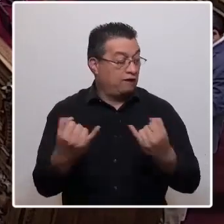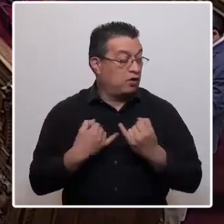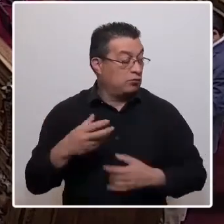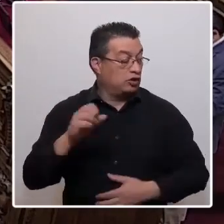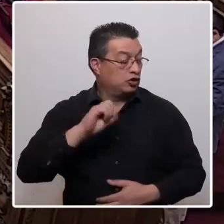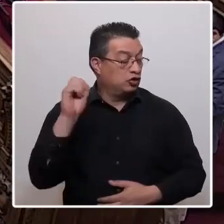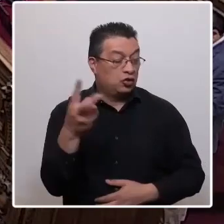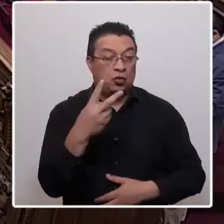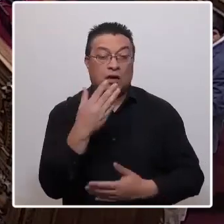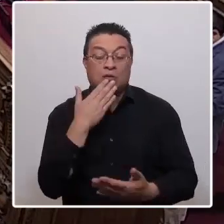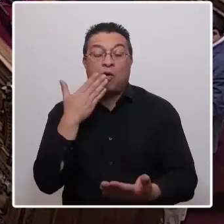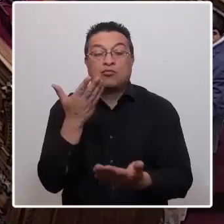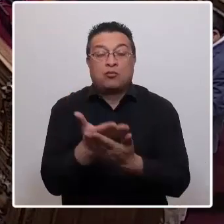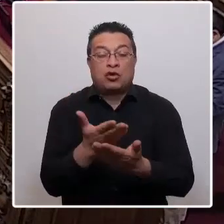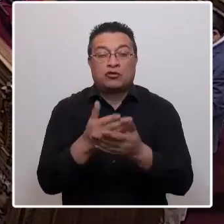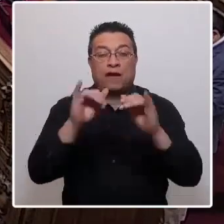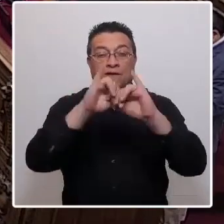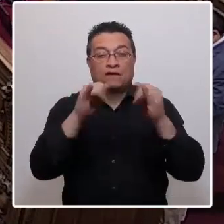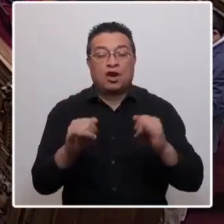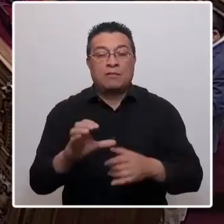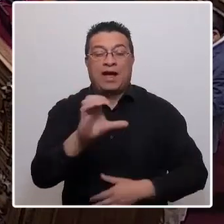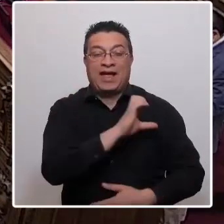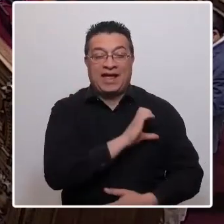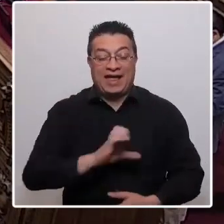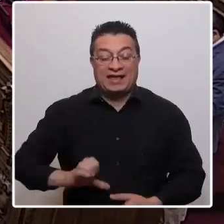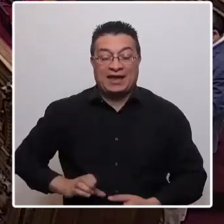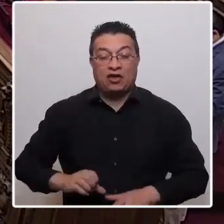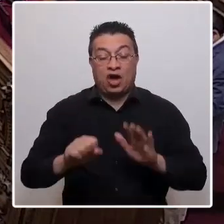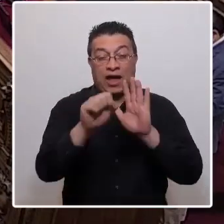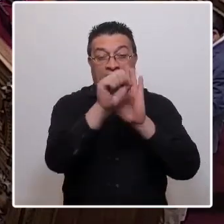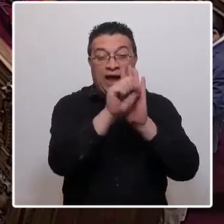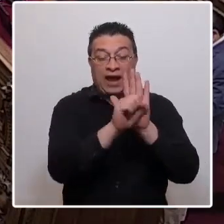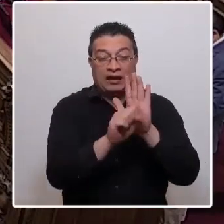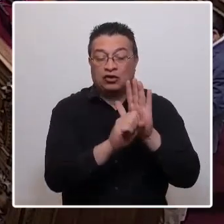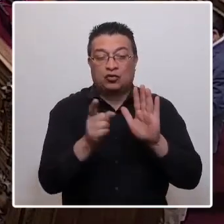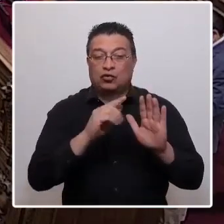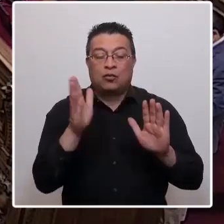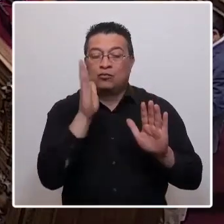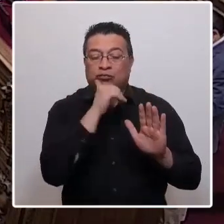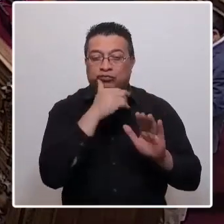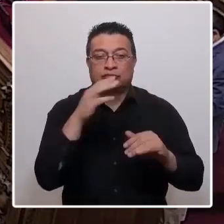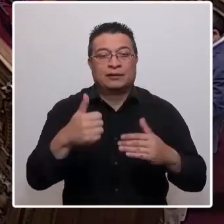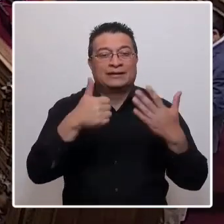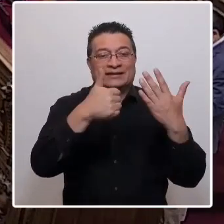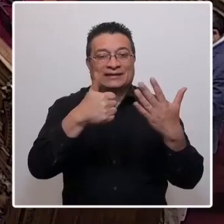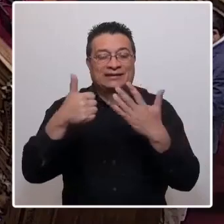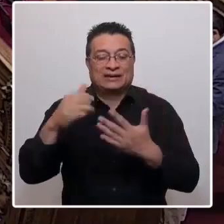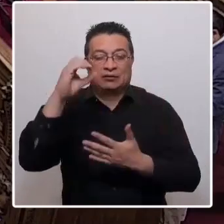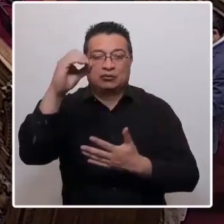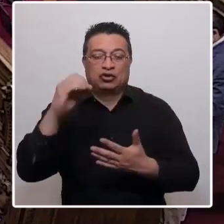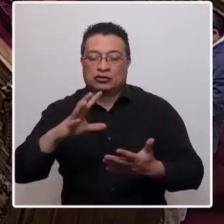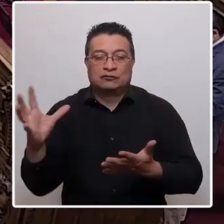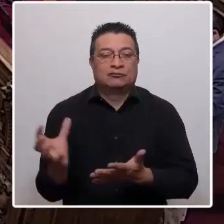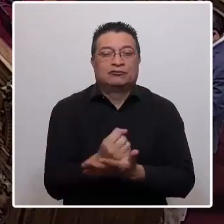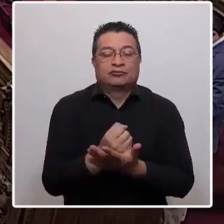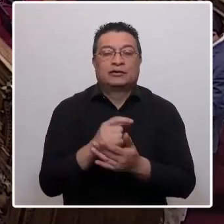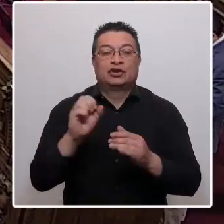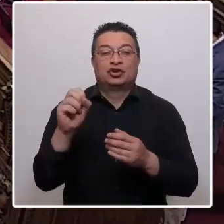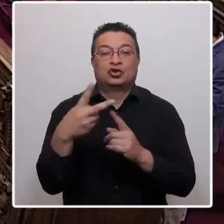propuesta de la Comisión de Forma de Estado de los artículos que no alcanzaron el quórum de 2/3 en la votación particular del segundo